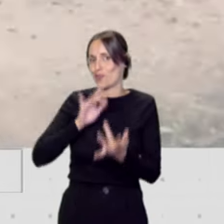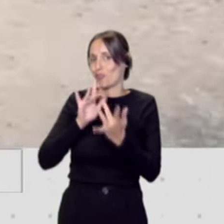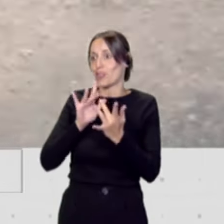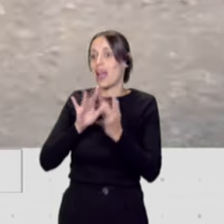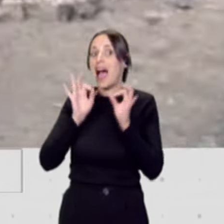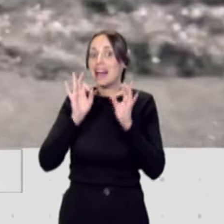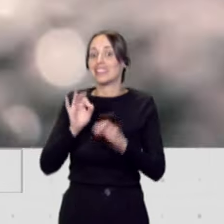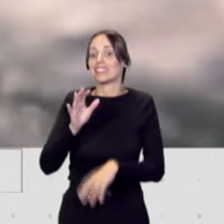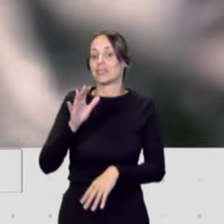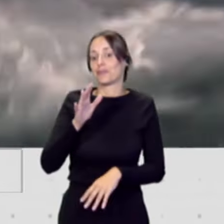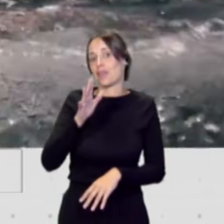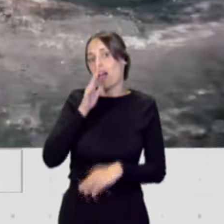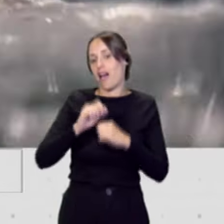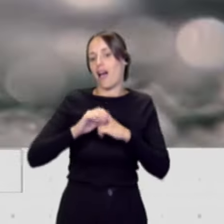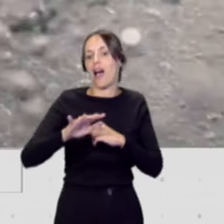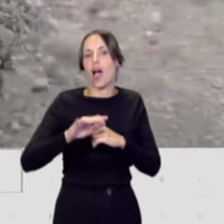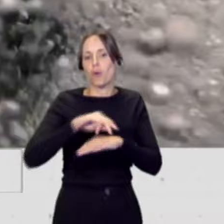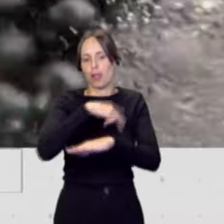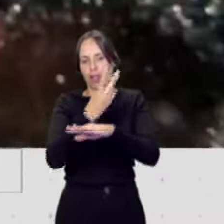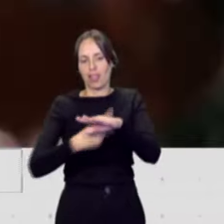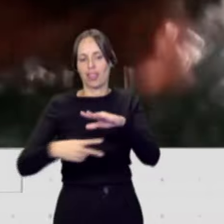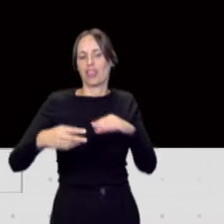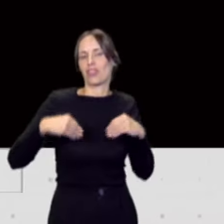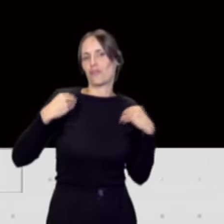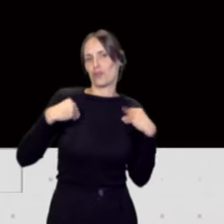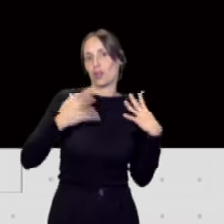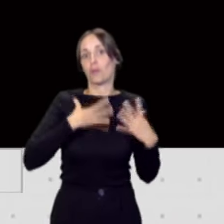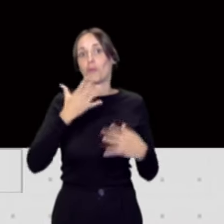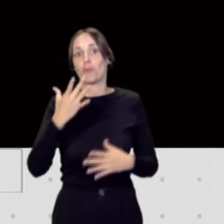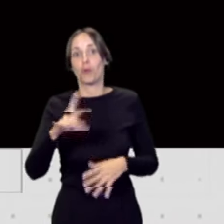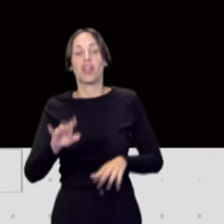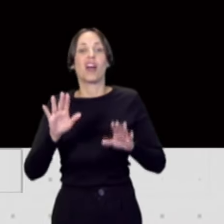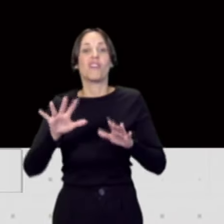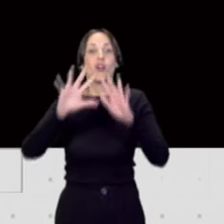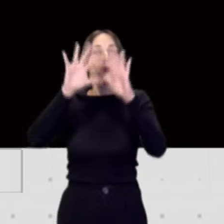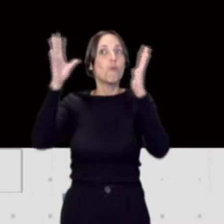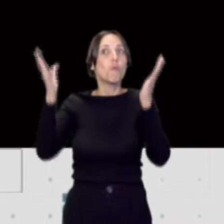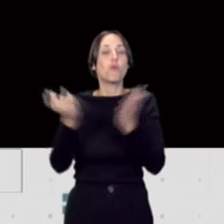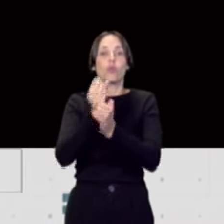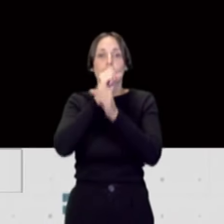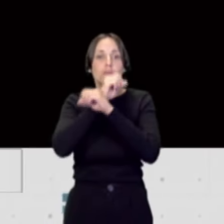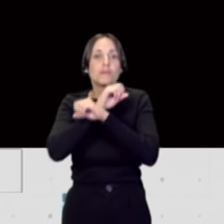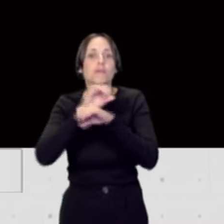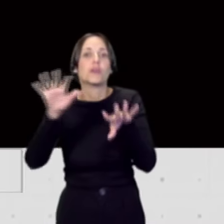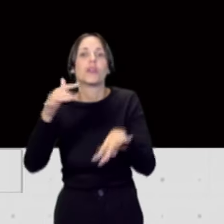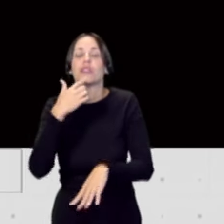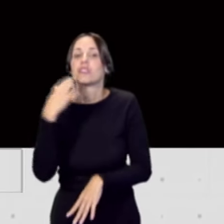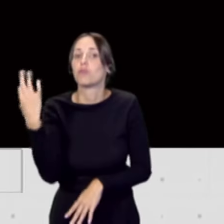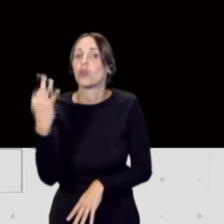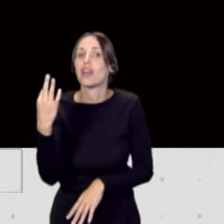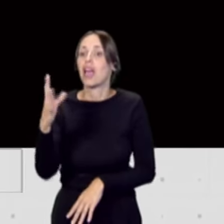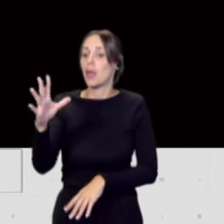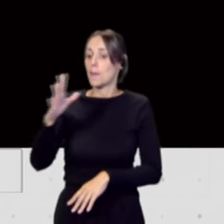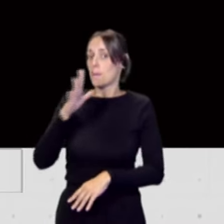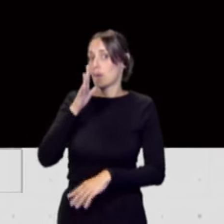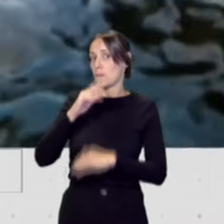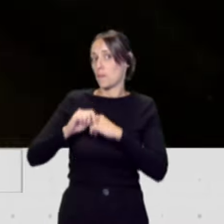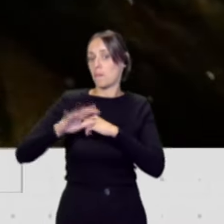agua. Básicamente llevamos el mensaje que se lleva en todo el mundo, disfrutar del agua, pero de manera